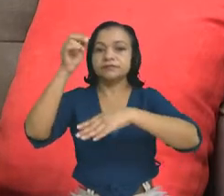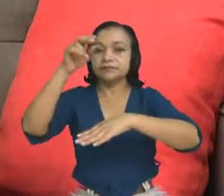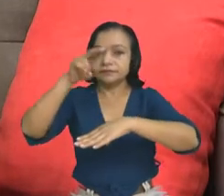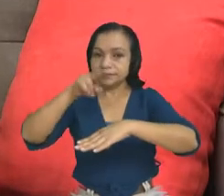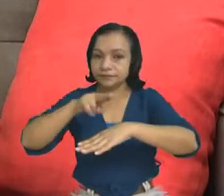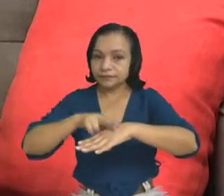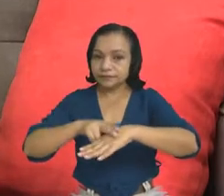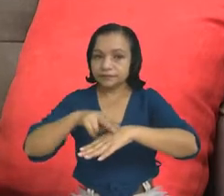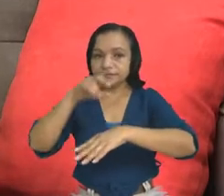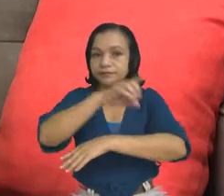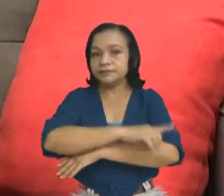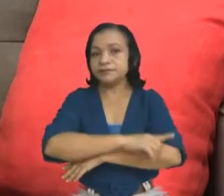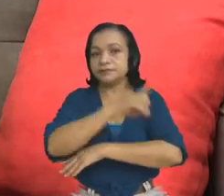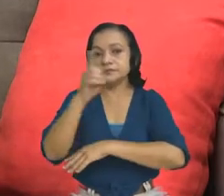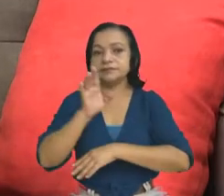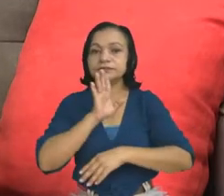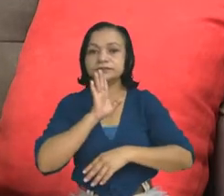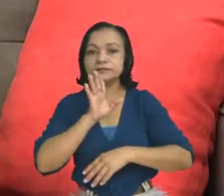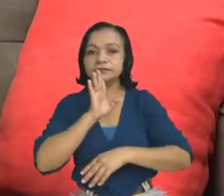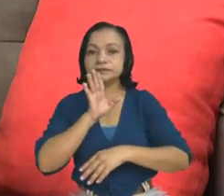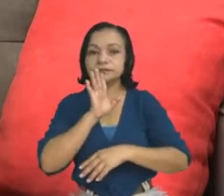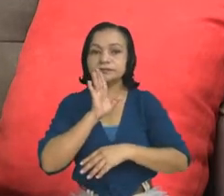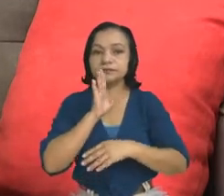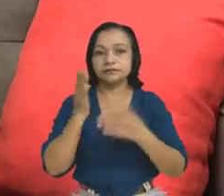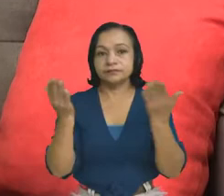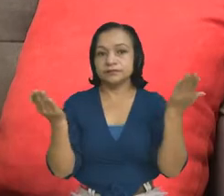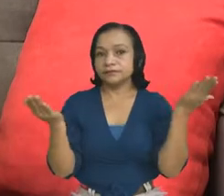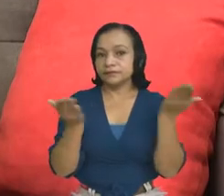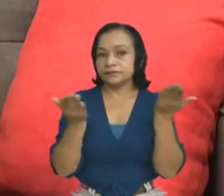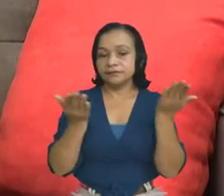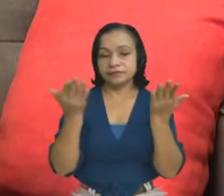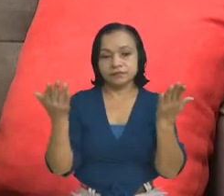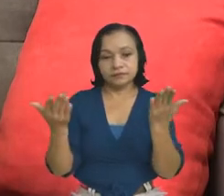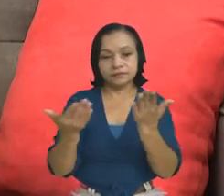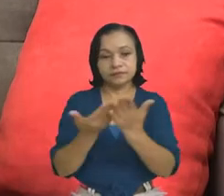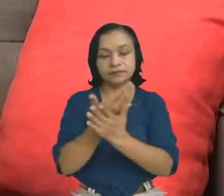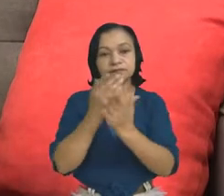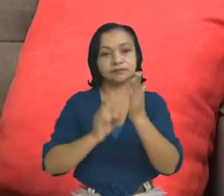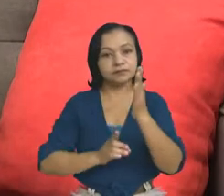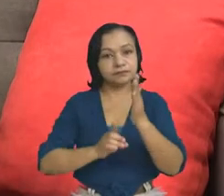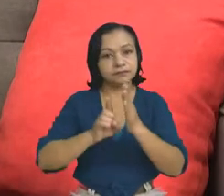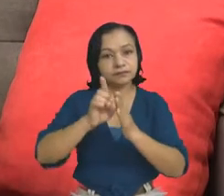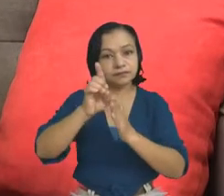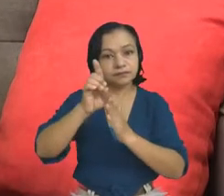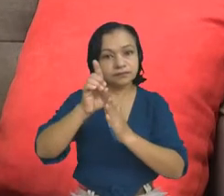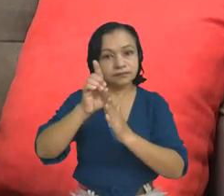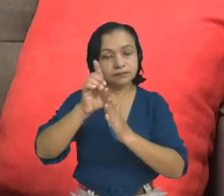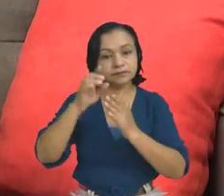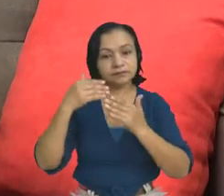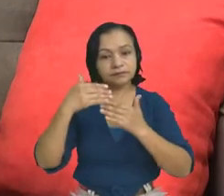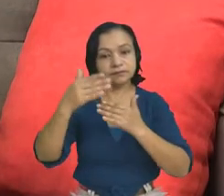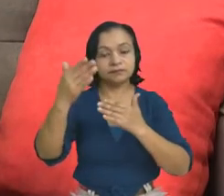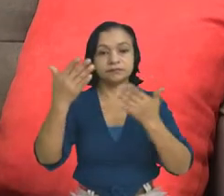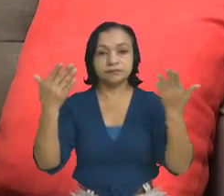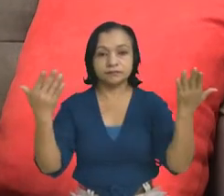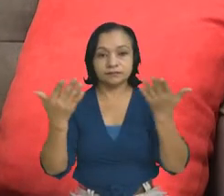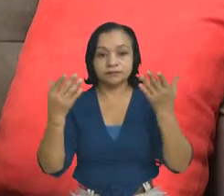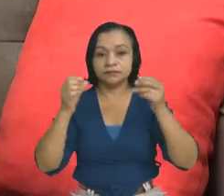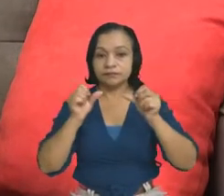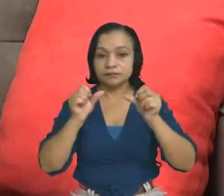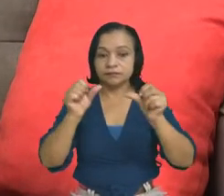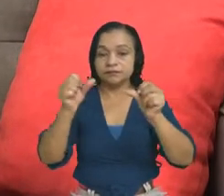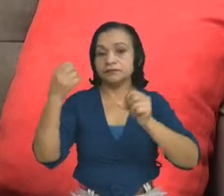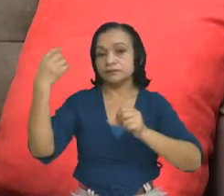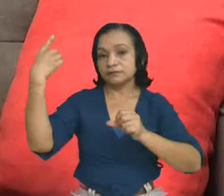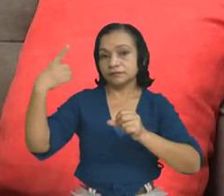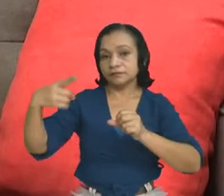esta oportunidad, pues una conversación sobre nuevos avances, pero también sobre procesos continuos de